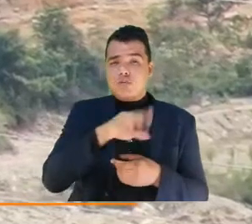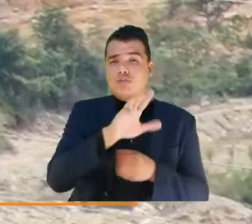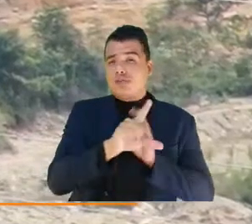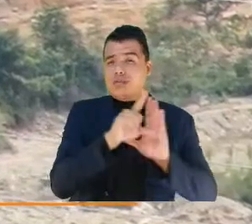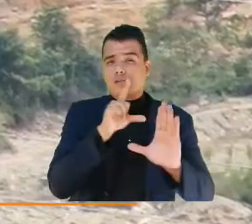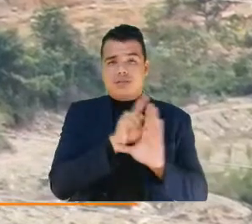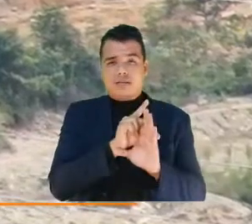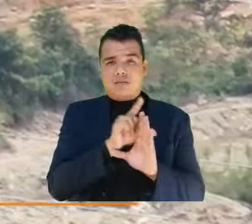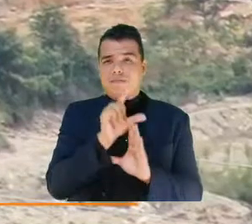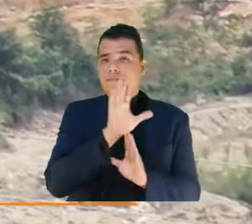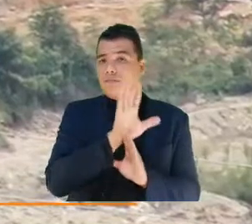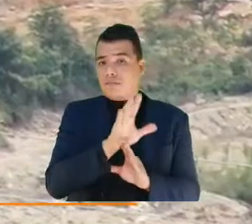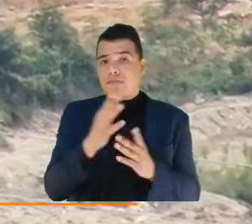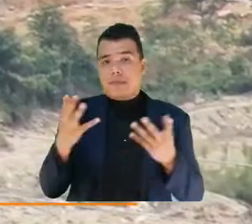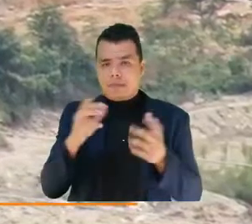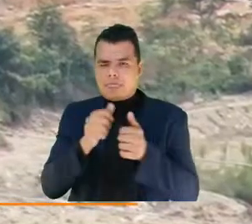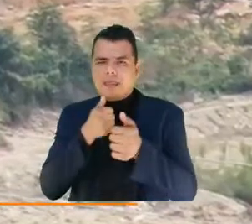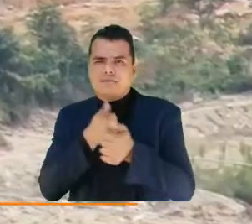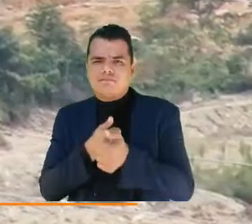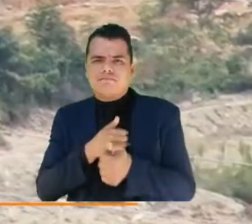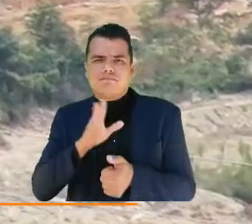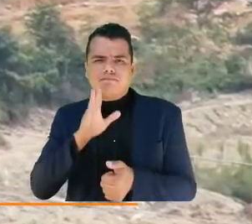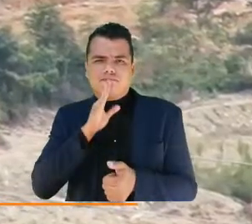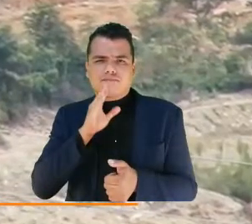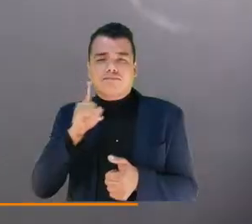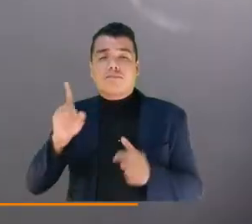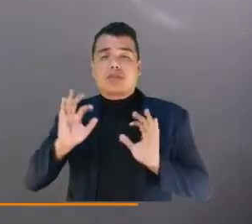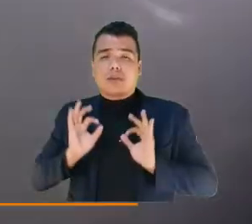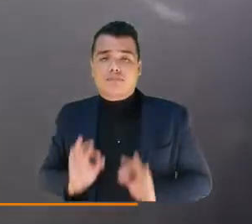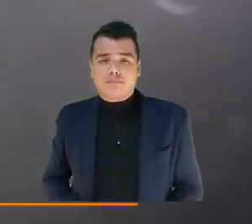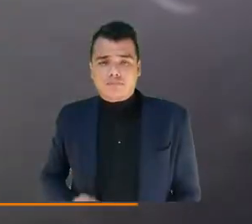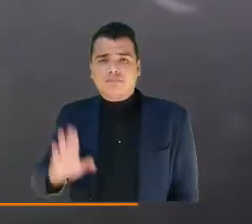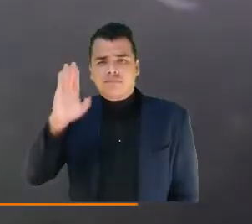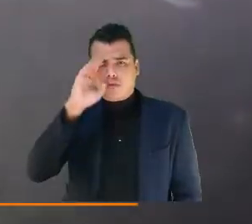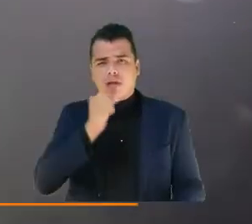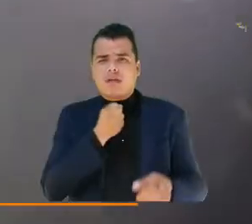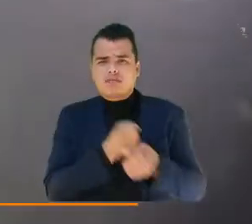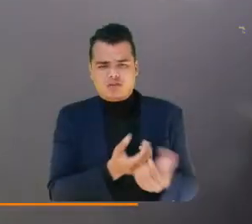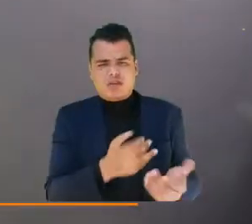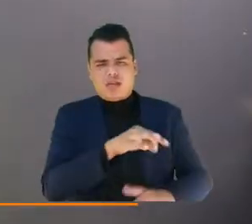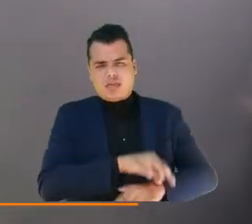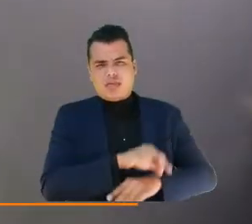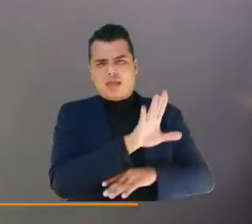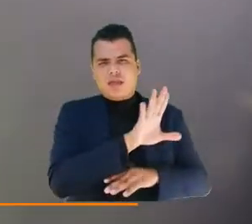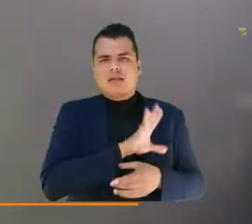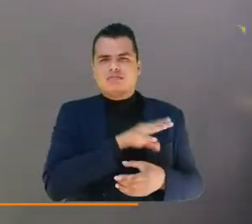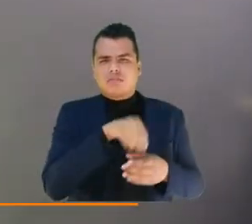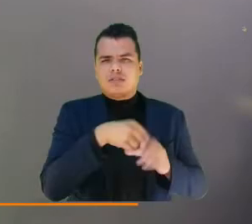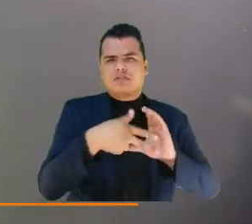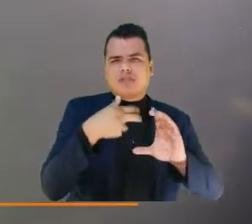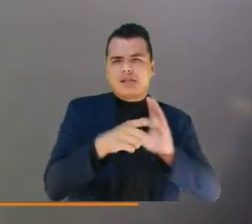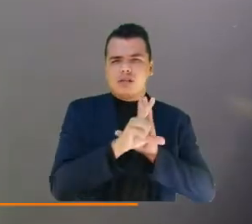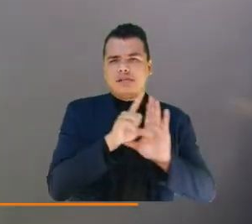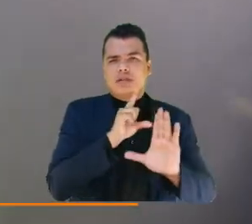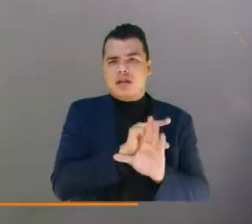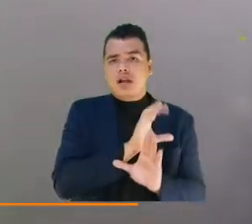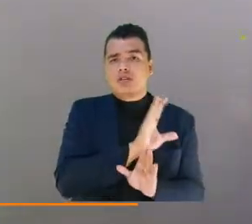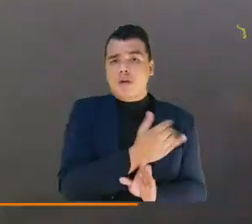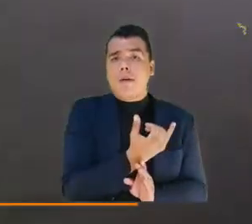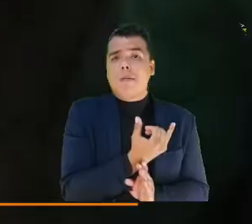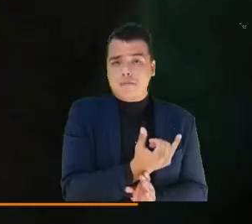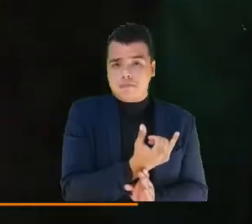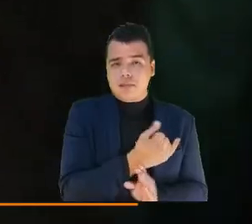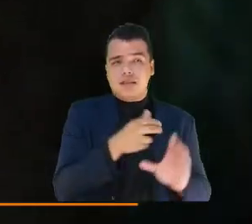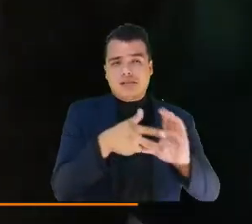hacía de manera ilegal con la complicidad de las fuerzas públicas en ese momento en el Cauca, y con la complicidad